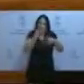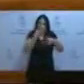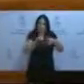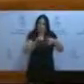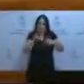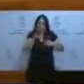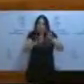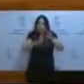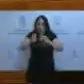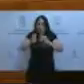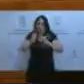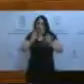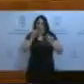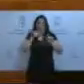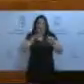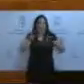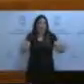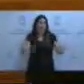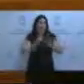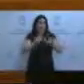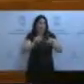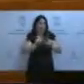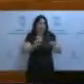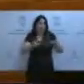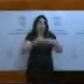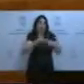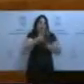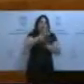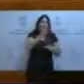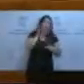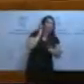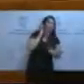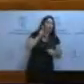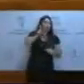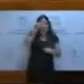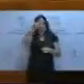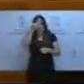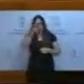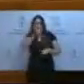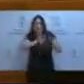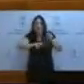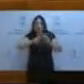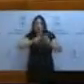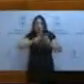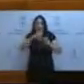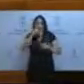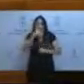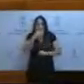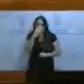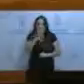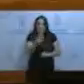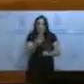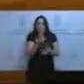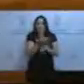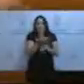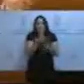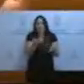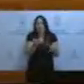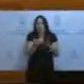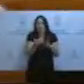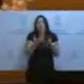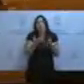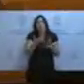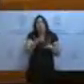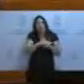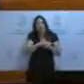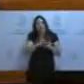este caso 7, que puede ser una manada prototipo, 5 hembras, 2 machos, incluso se buscan ejemplares cuya jerarquización sea adecuada, machos alfa, hembras alfa,